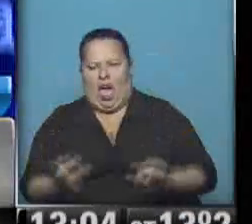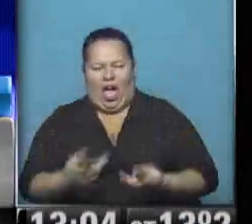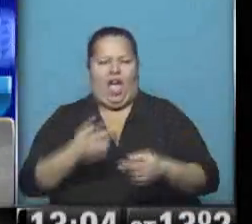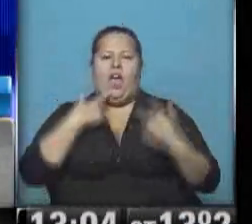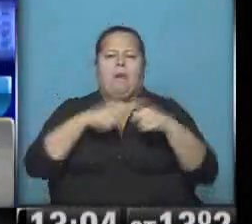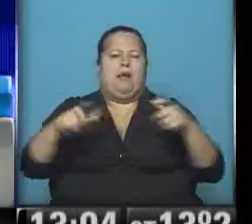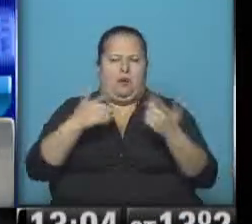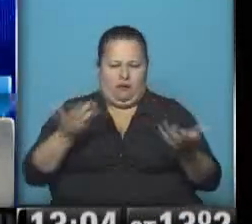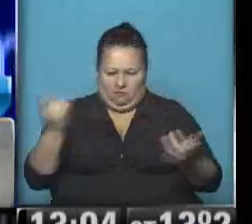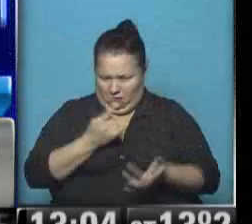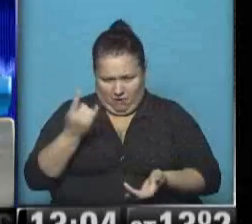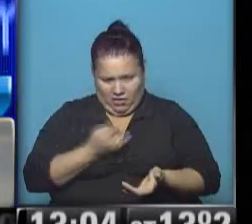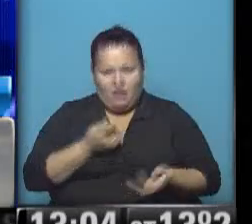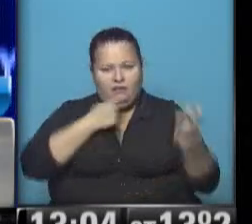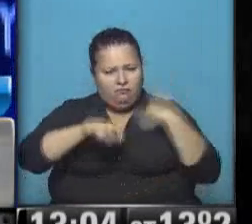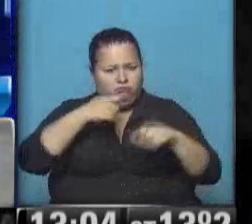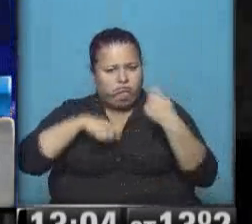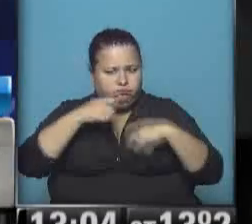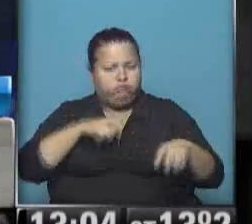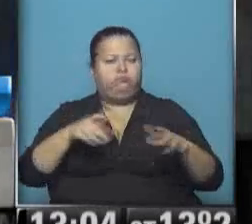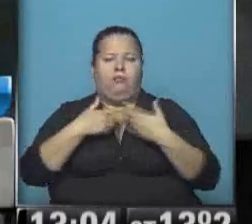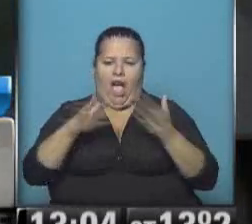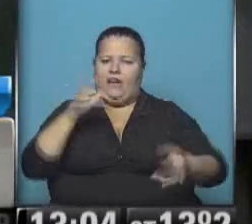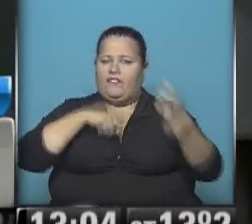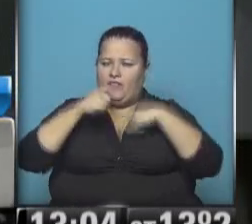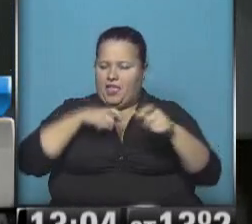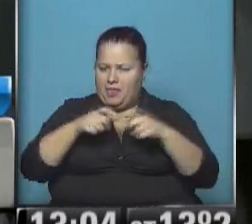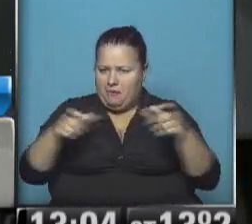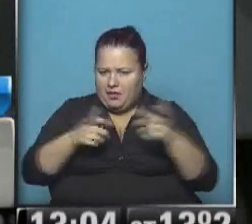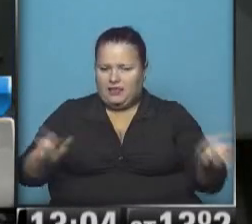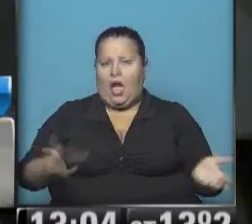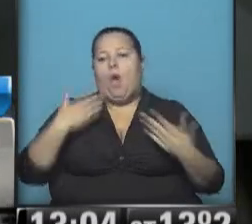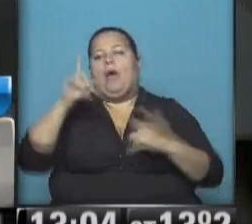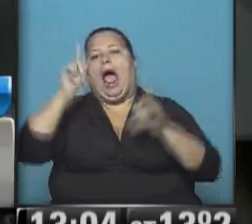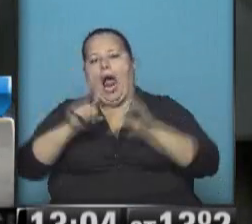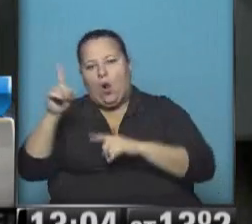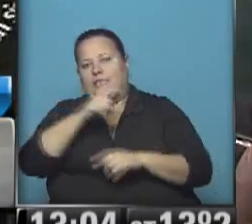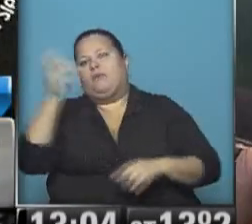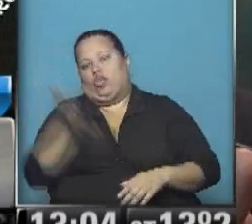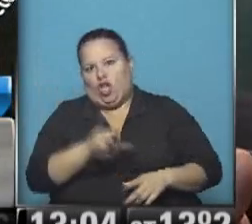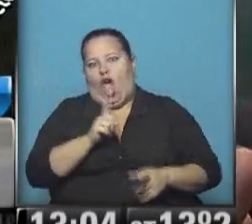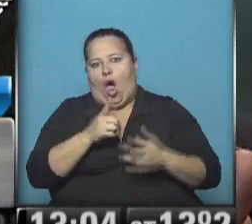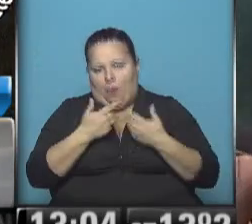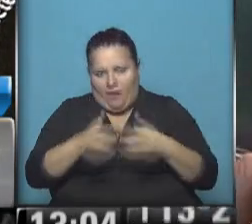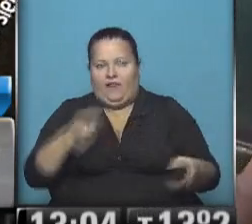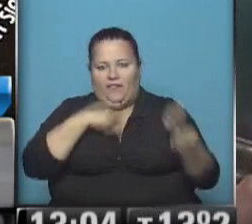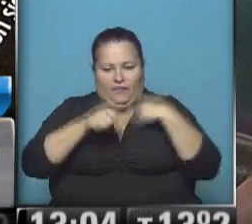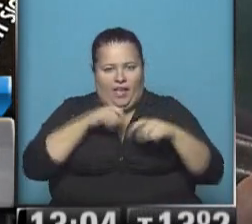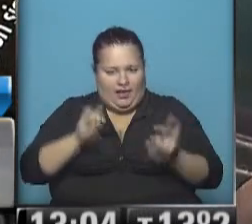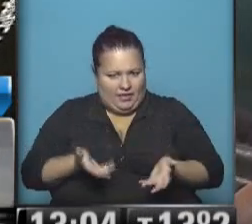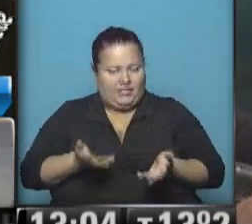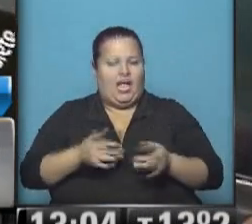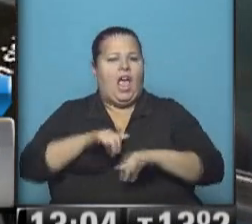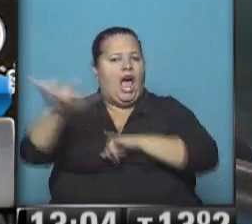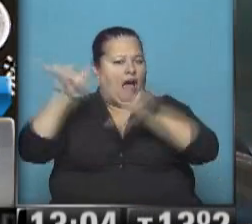venden pasajes y todo mentira se están vendiendo pasajes está abierta la venta de pasajes puede ser que algún vuelo esté al 100% pero está abierta la venta de pasajes los